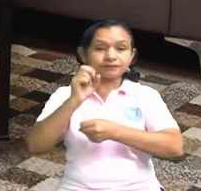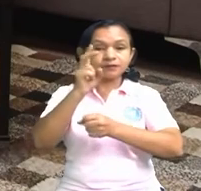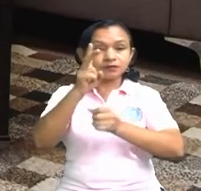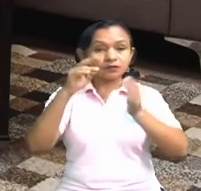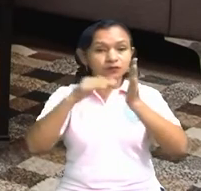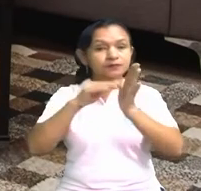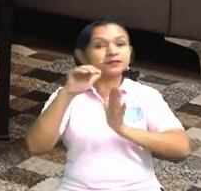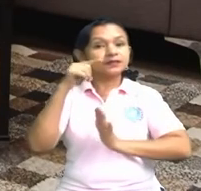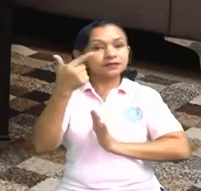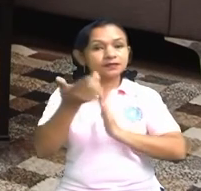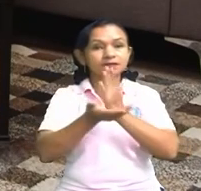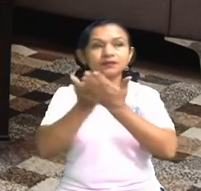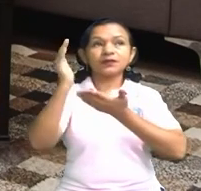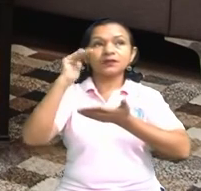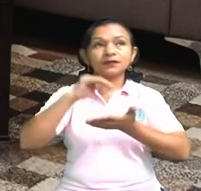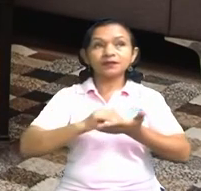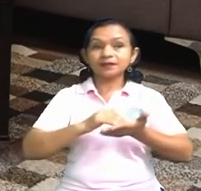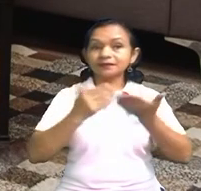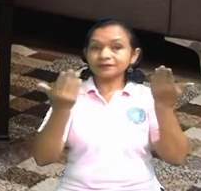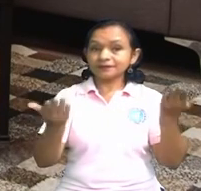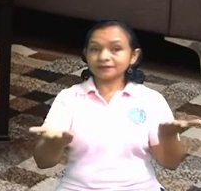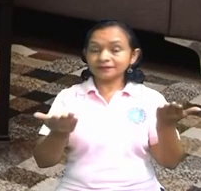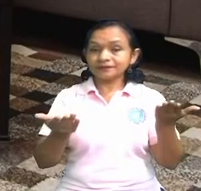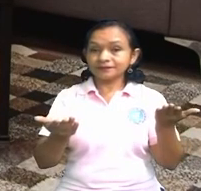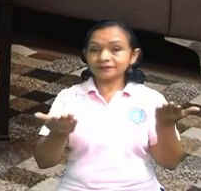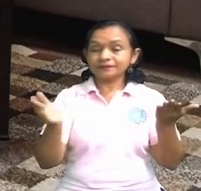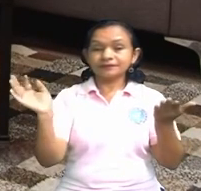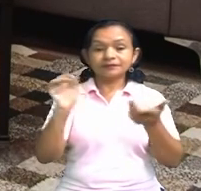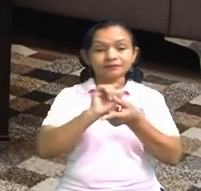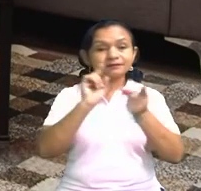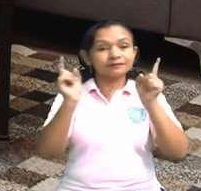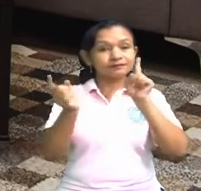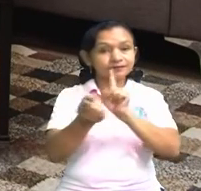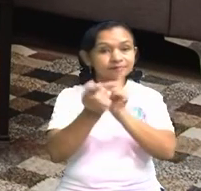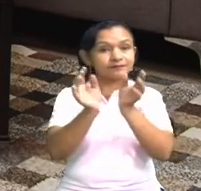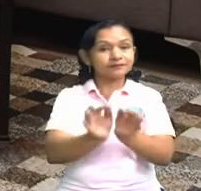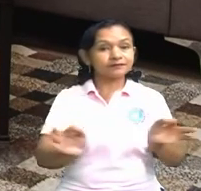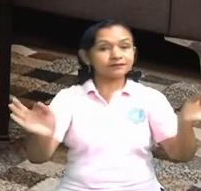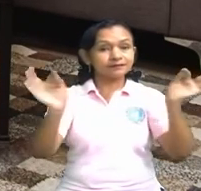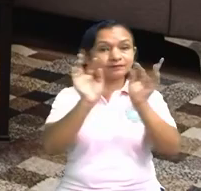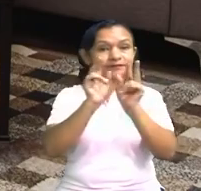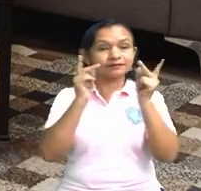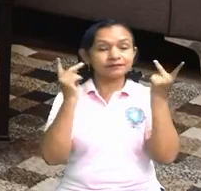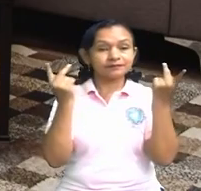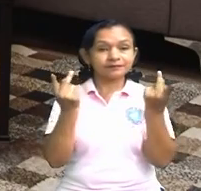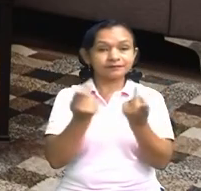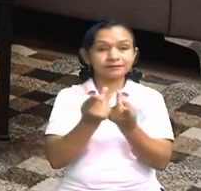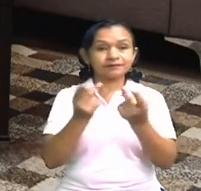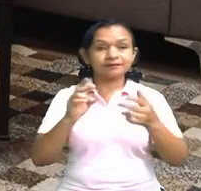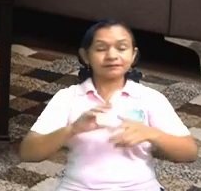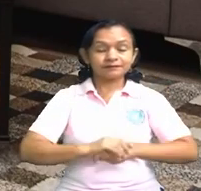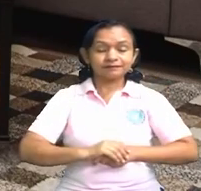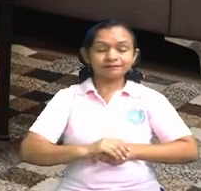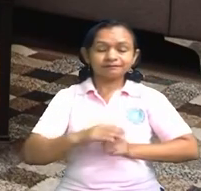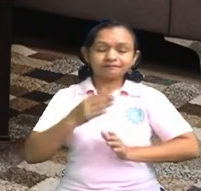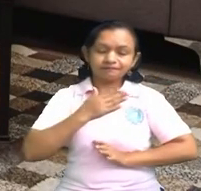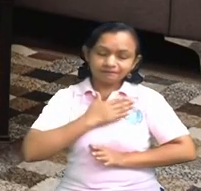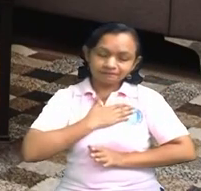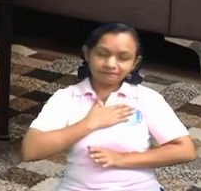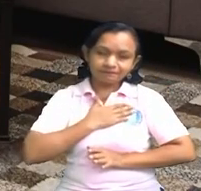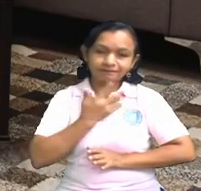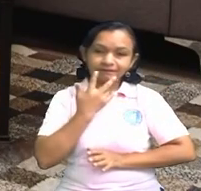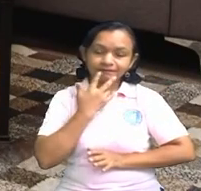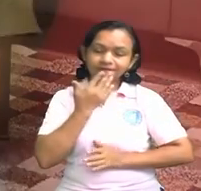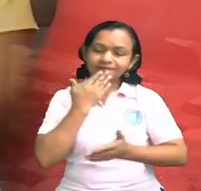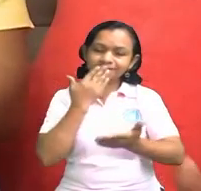2007. Y que sin duda alguna transformaciones importantísimas para nuestro pueblo. Compañero Luis, pues de mi parte no me